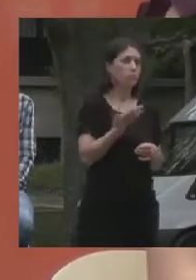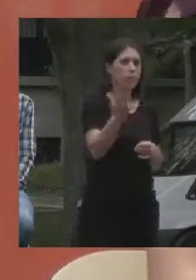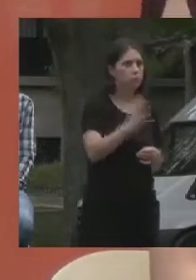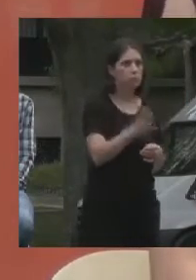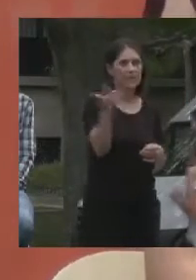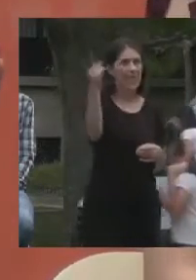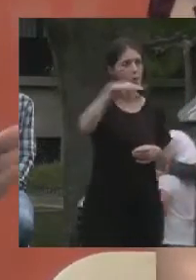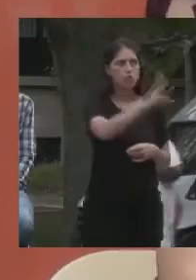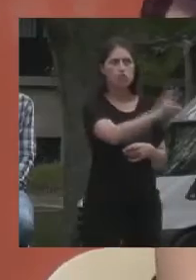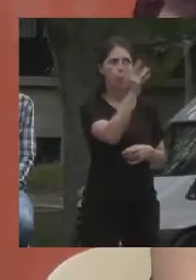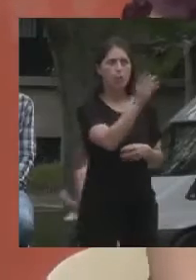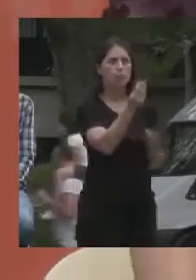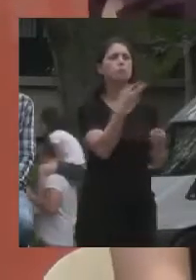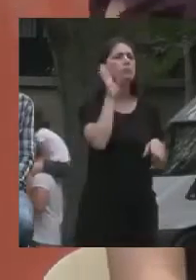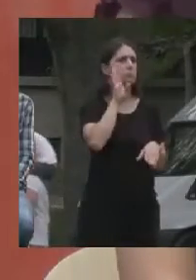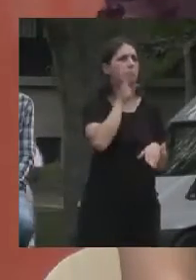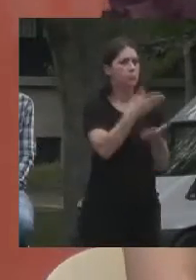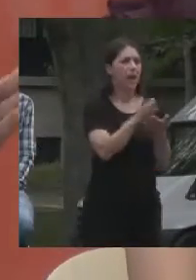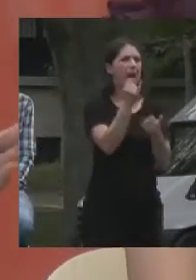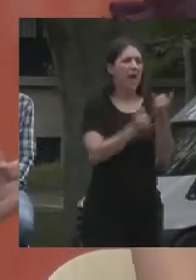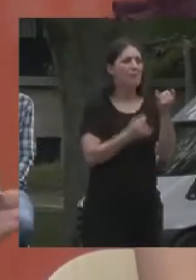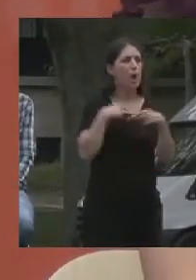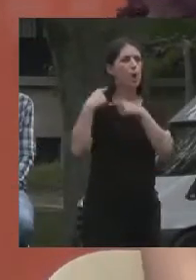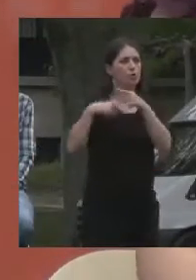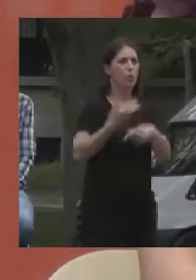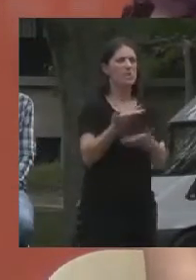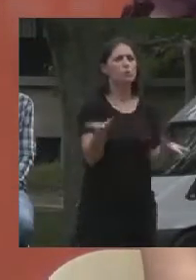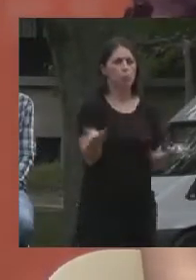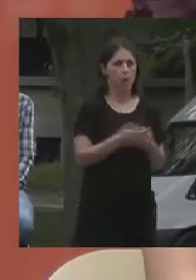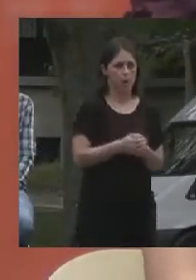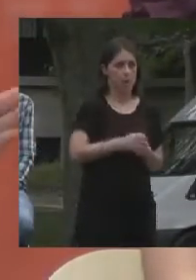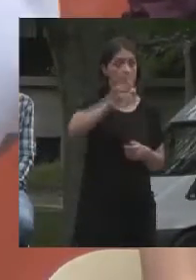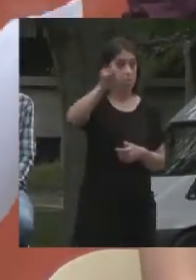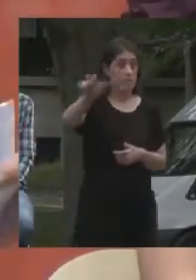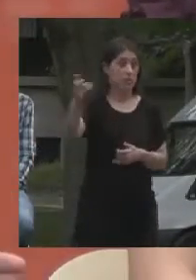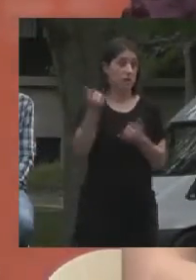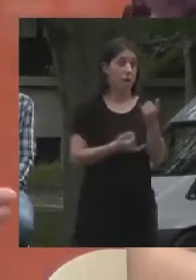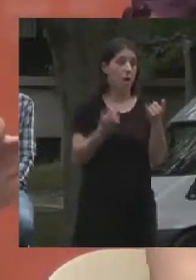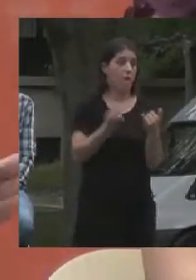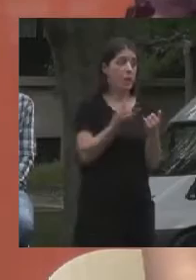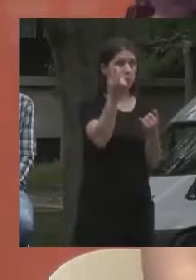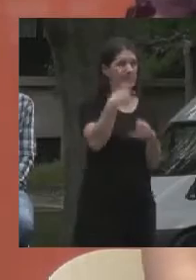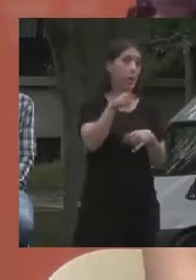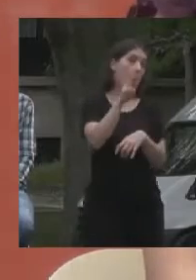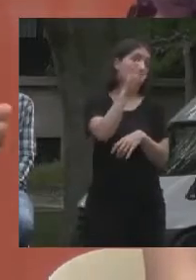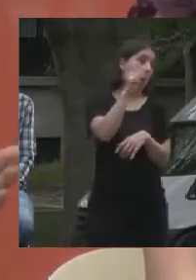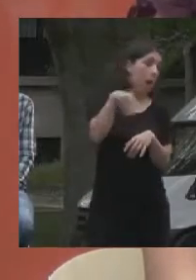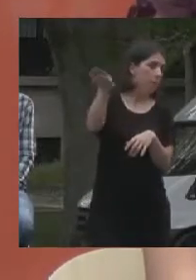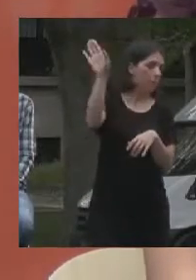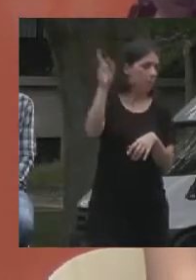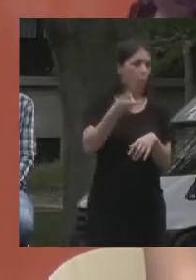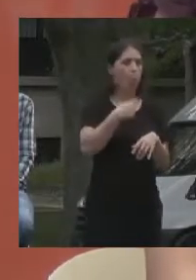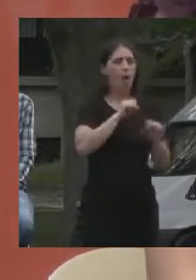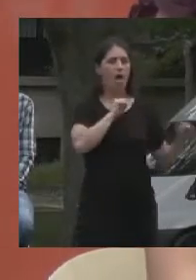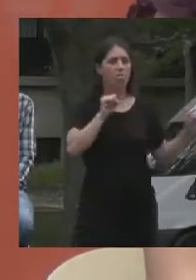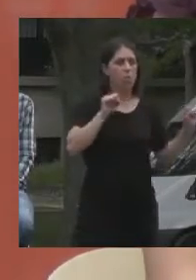non? Vale, eso é unha parte da corrupción. Dos efectos económicos da corrupción ten que ver con que a xente se leva a Panamá, non? Que decía entón, a